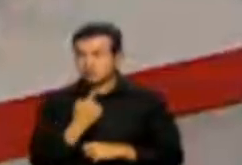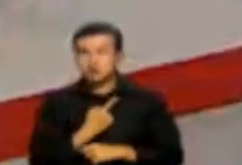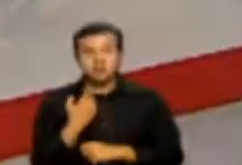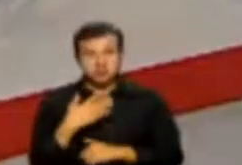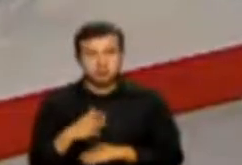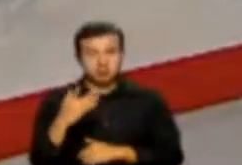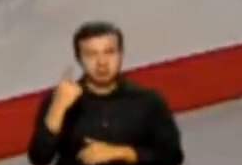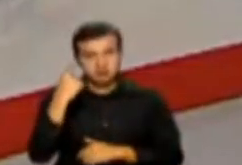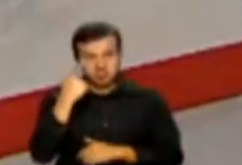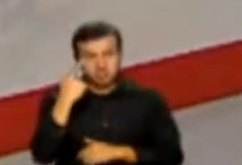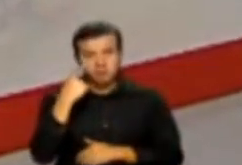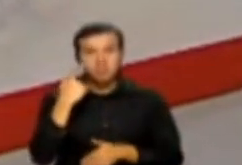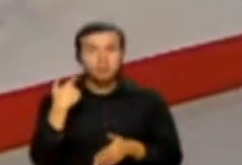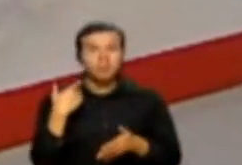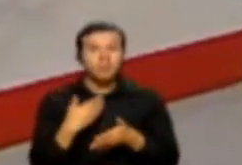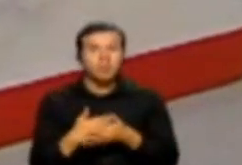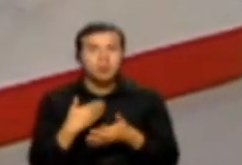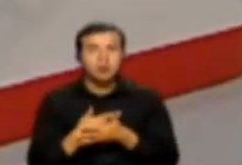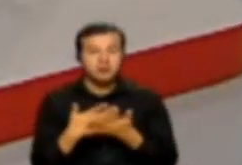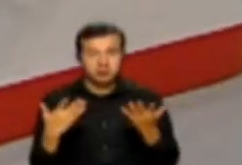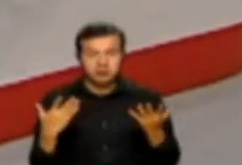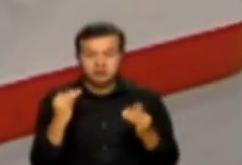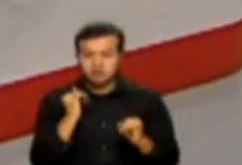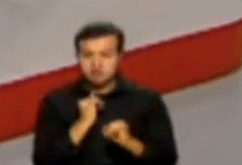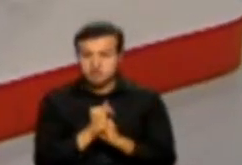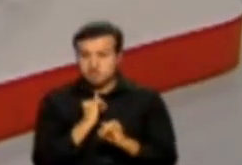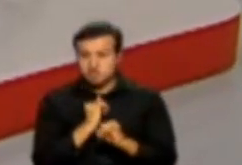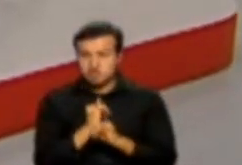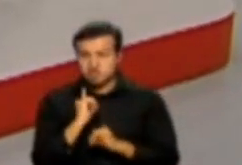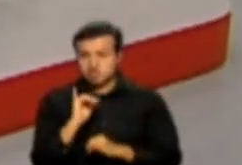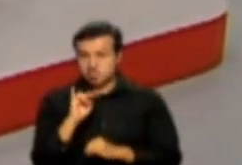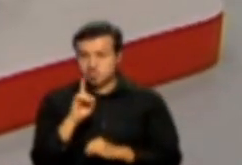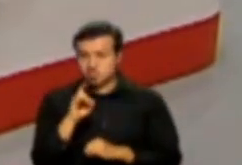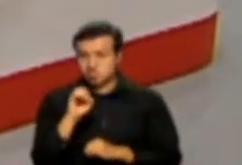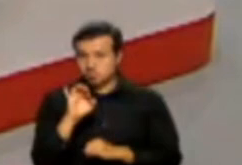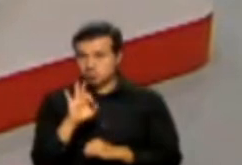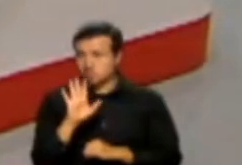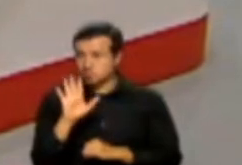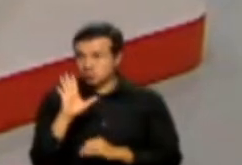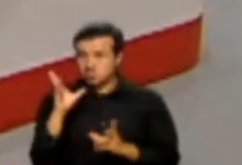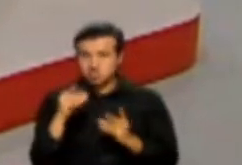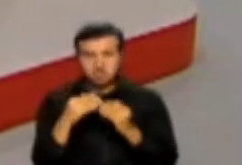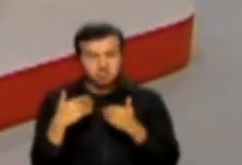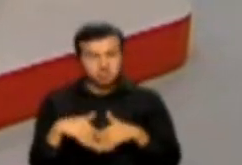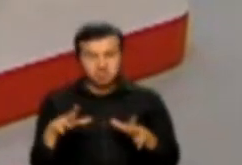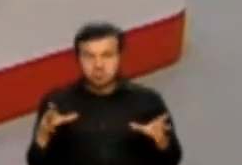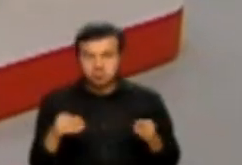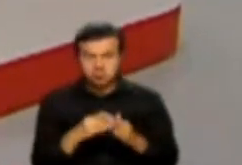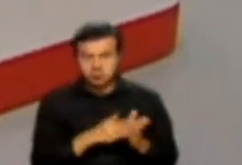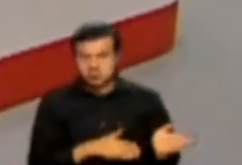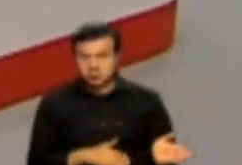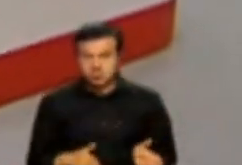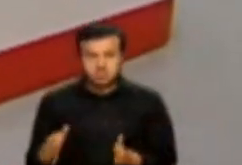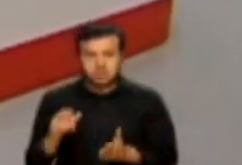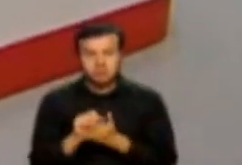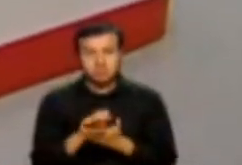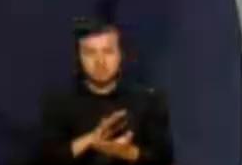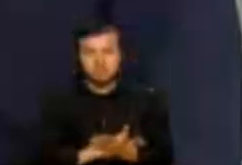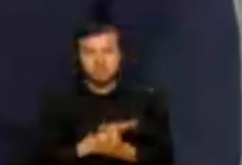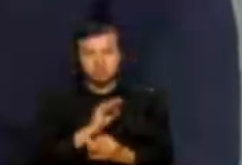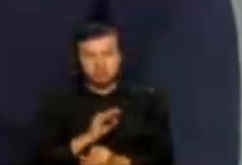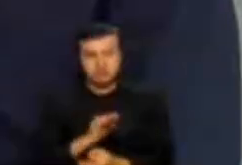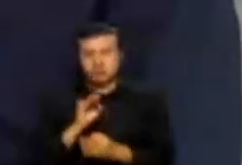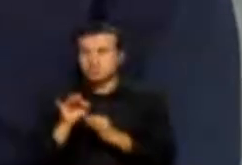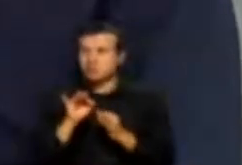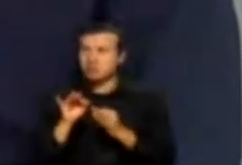que demostrar al indo que teníamos toda la capacidad resolutiva de llevar a cabo este programa de trasplante